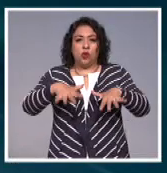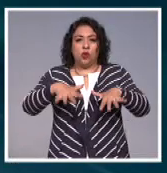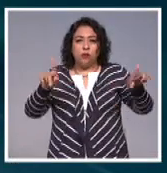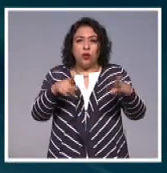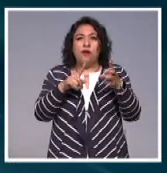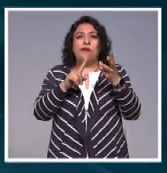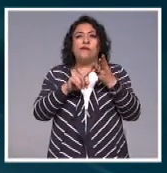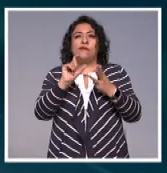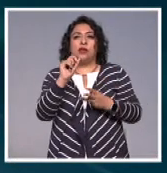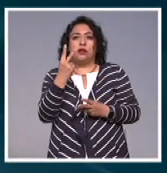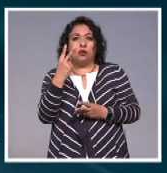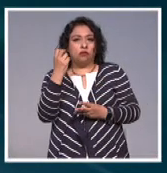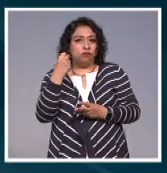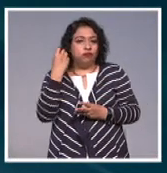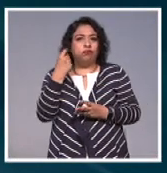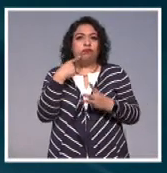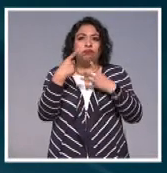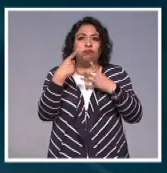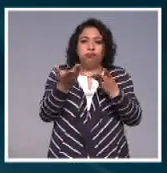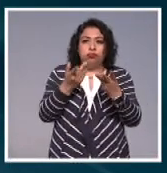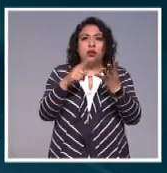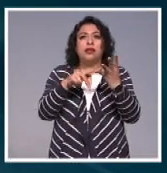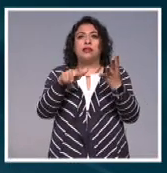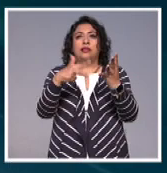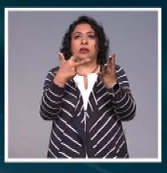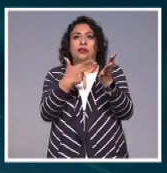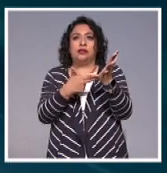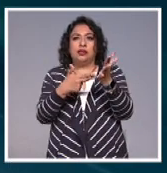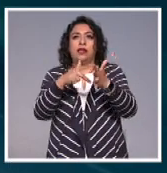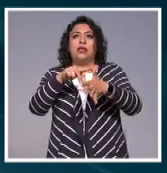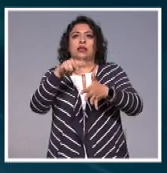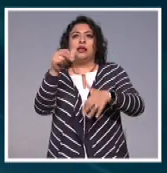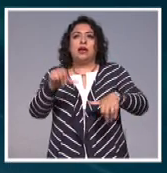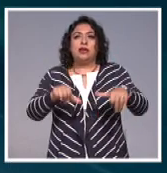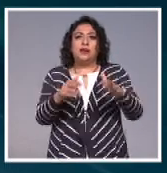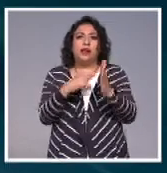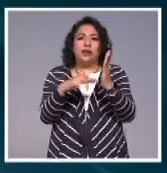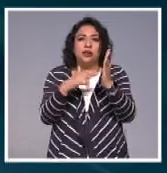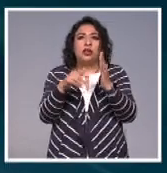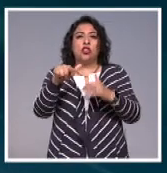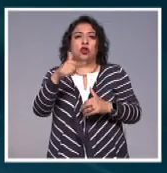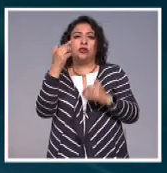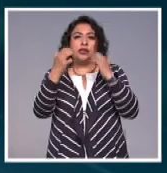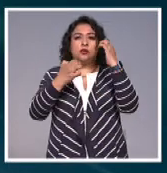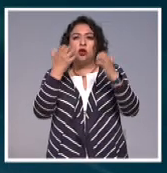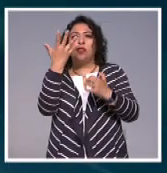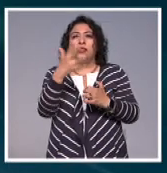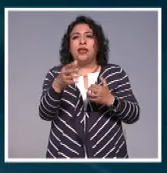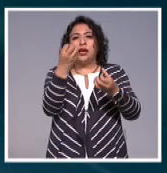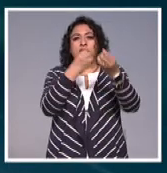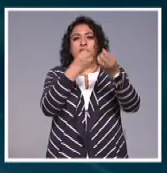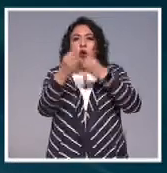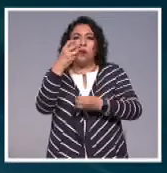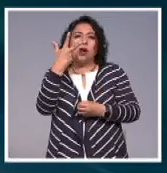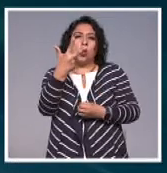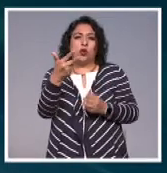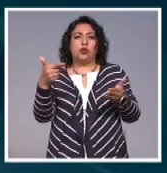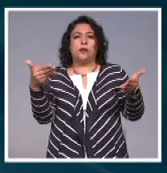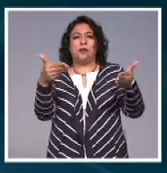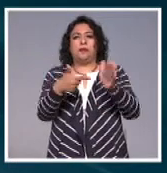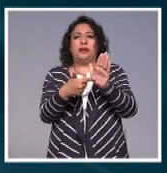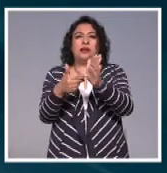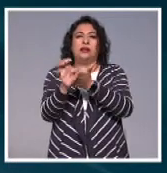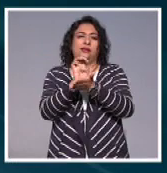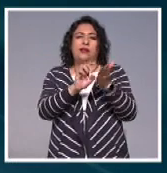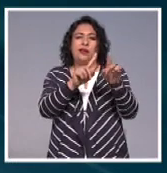22 conversatorios, 13 talleres, 13 actividades literarias, 2 exposiciones, 10 puestas en escena, 8 presentaciones